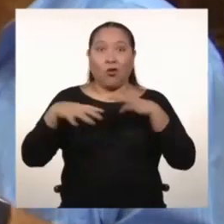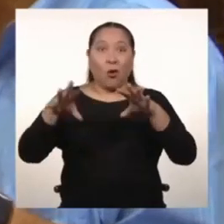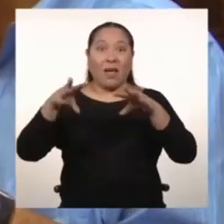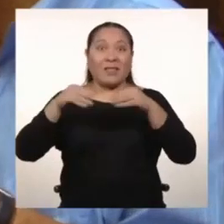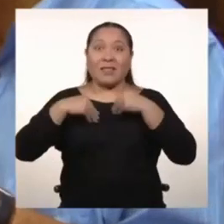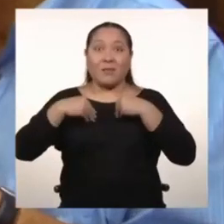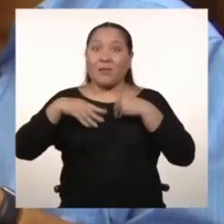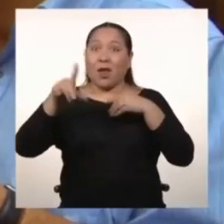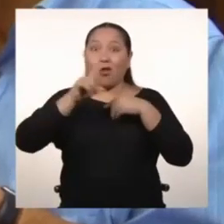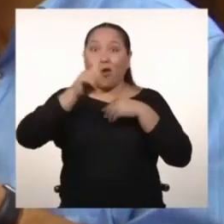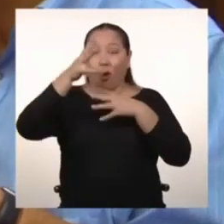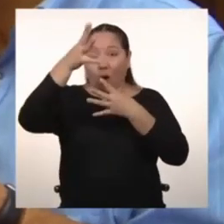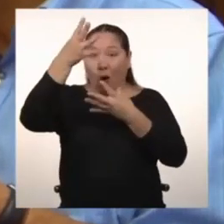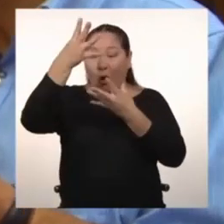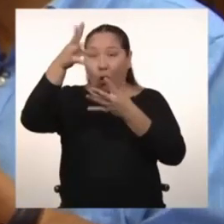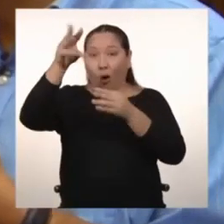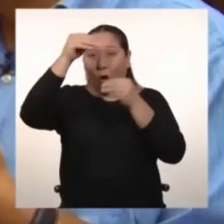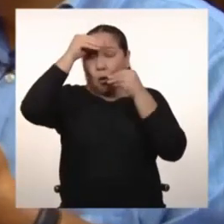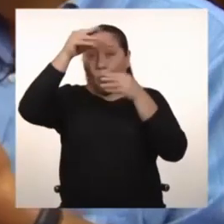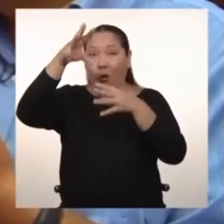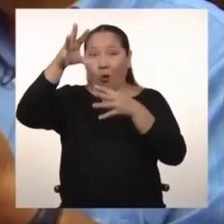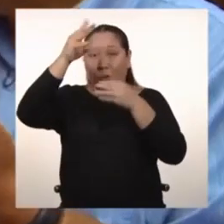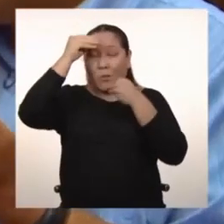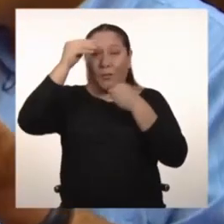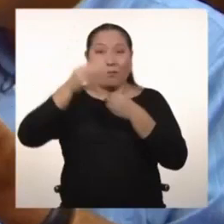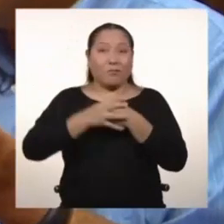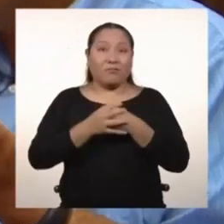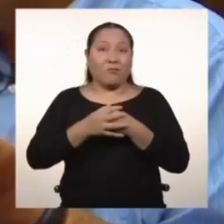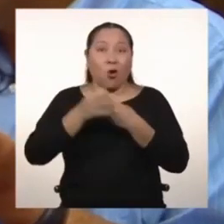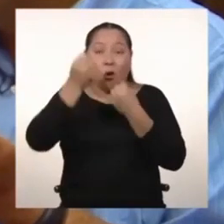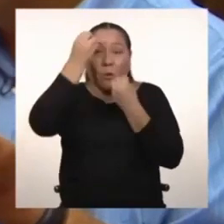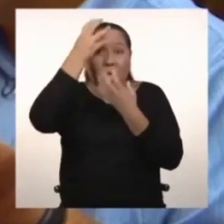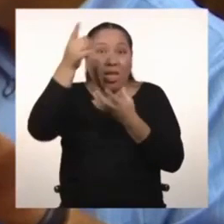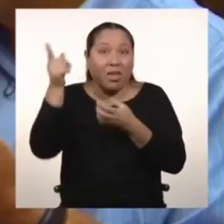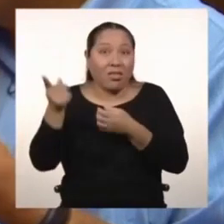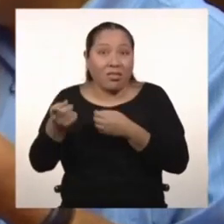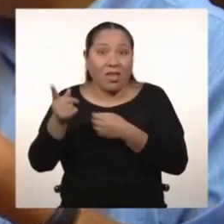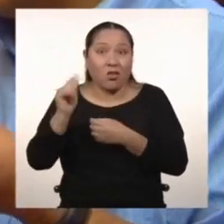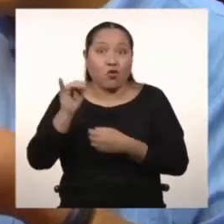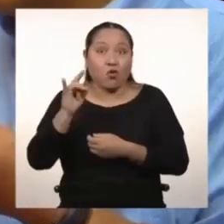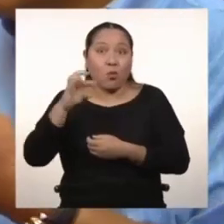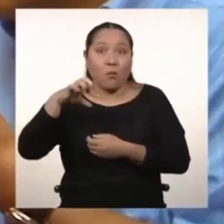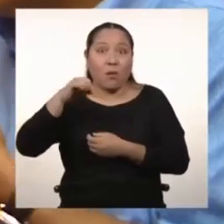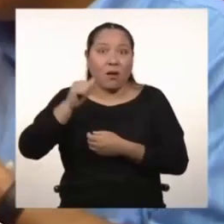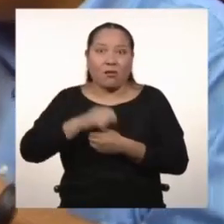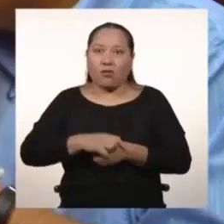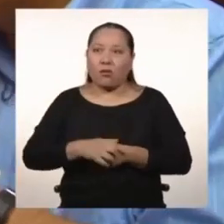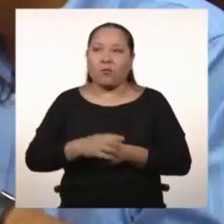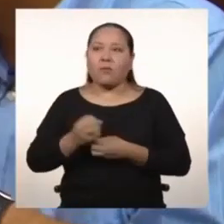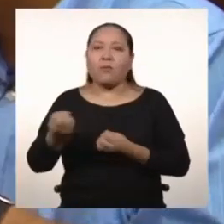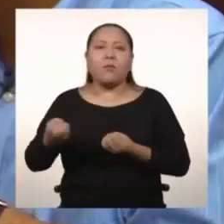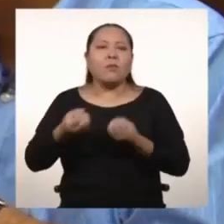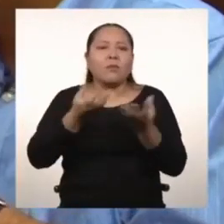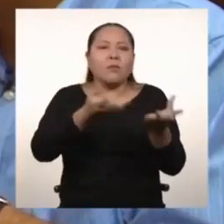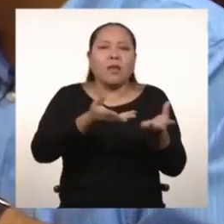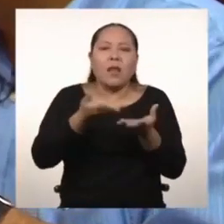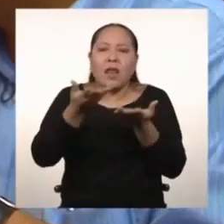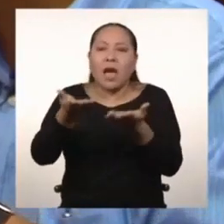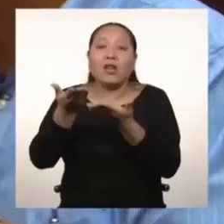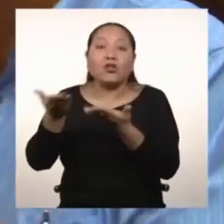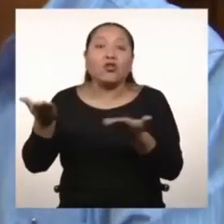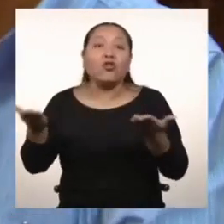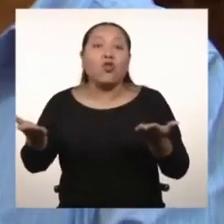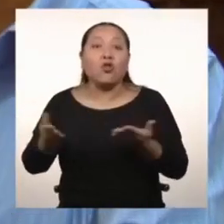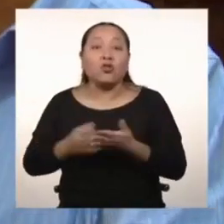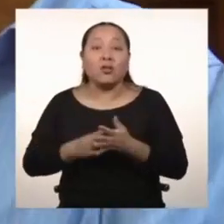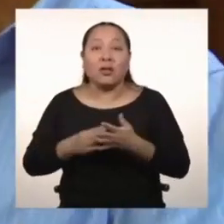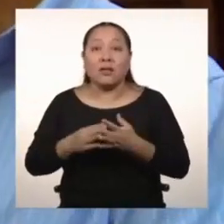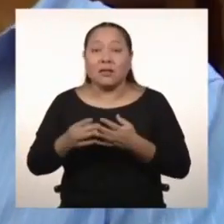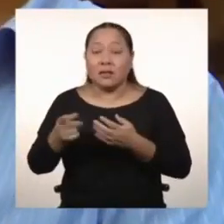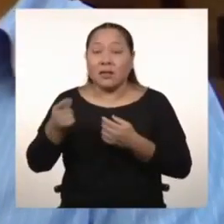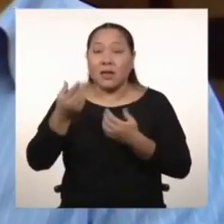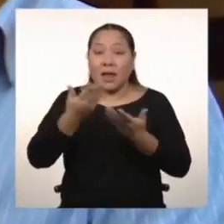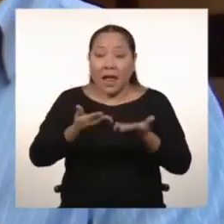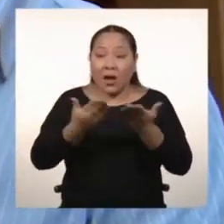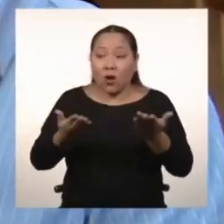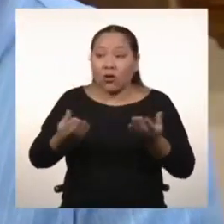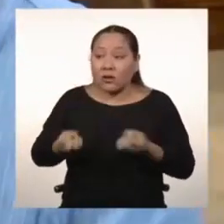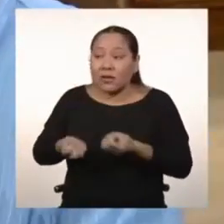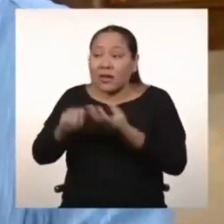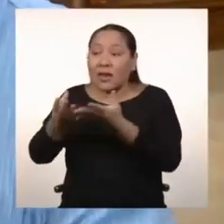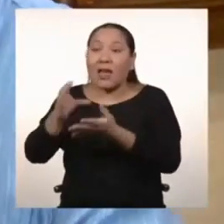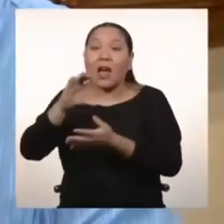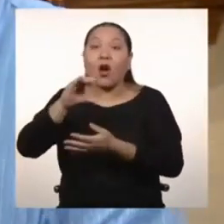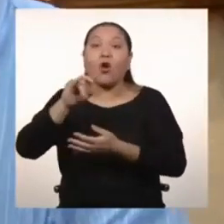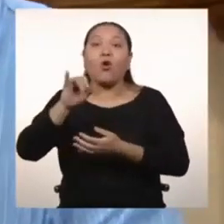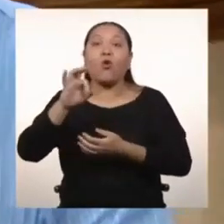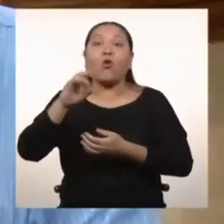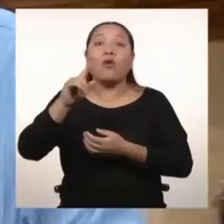reparto de comercio, el reparto de mercancías a los curacas principales, ¿no?